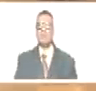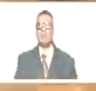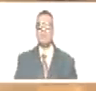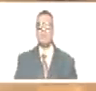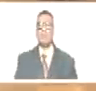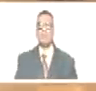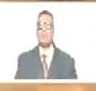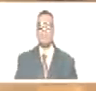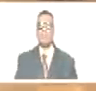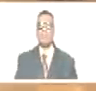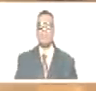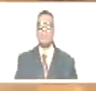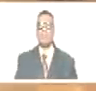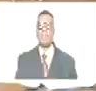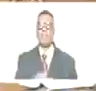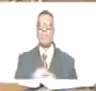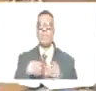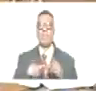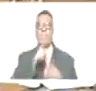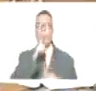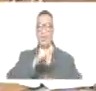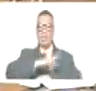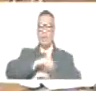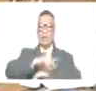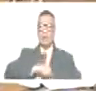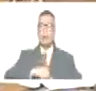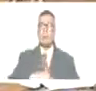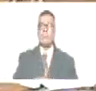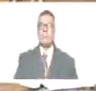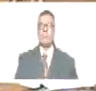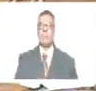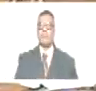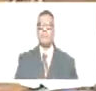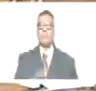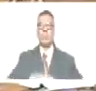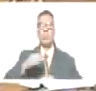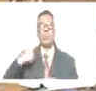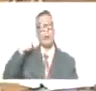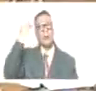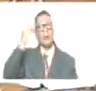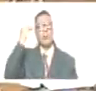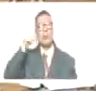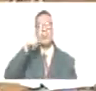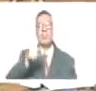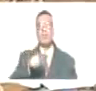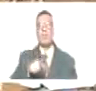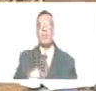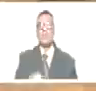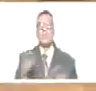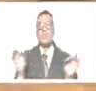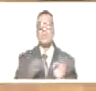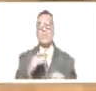en la porquería de la corrupción, porque creen que es la impunidad.